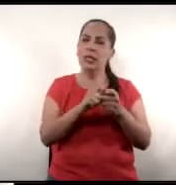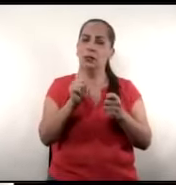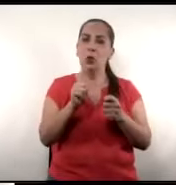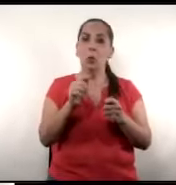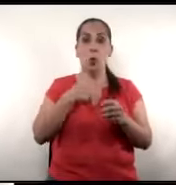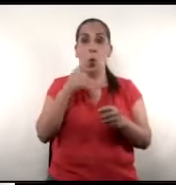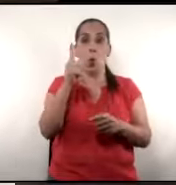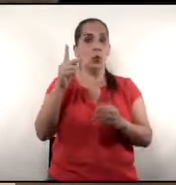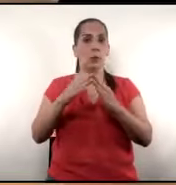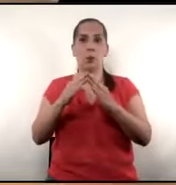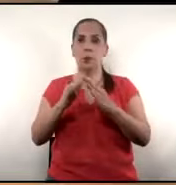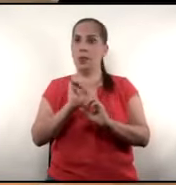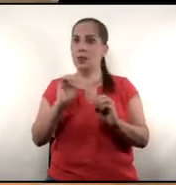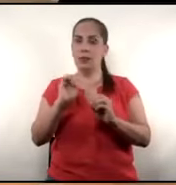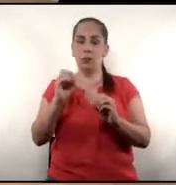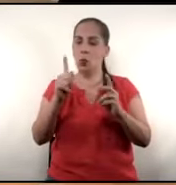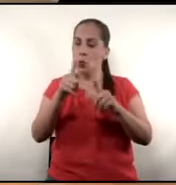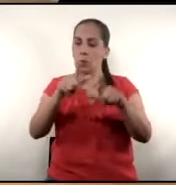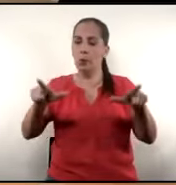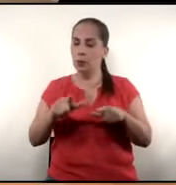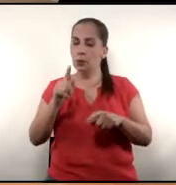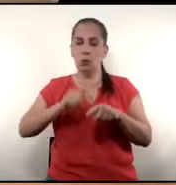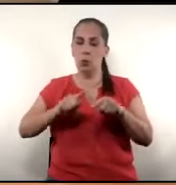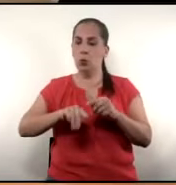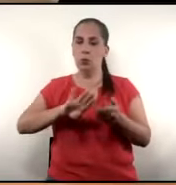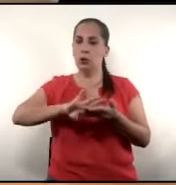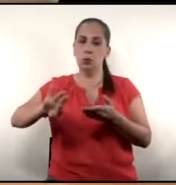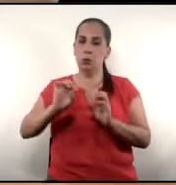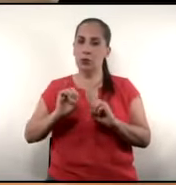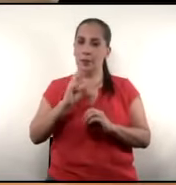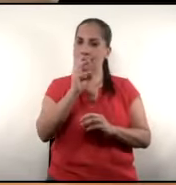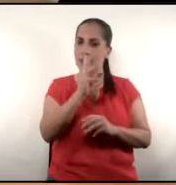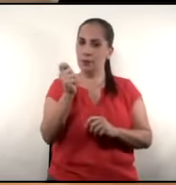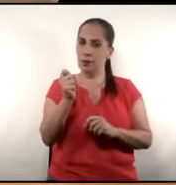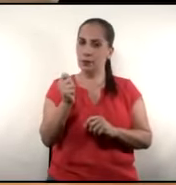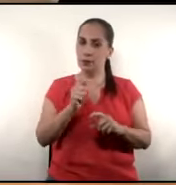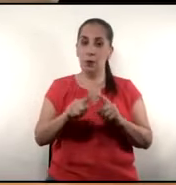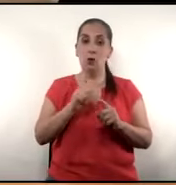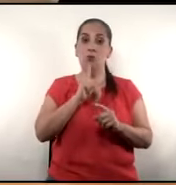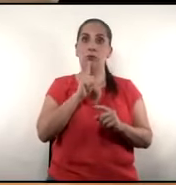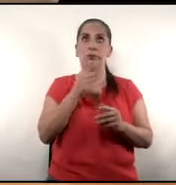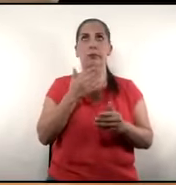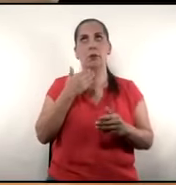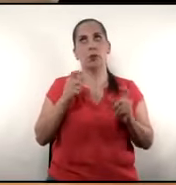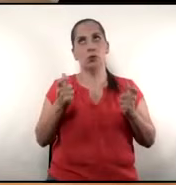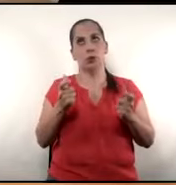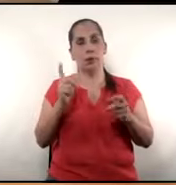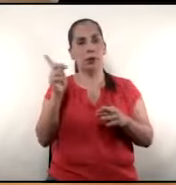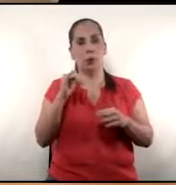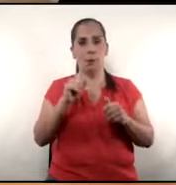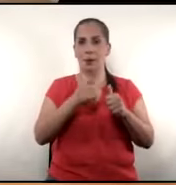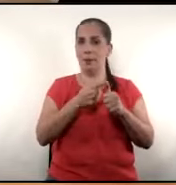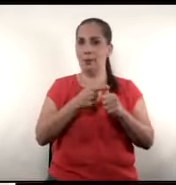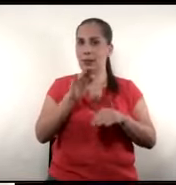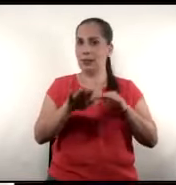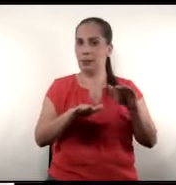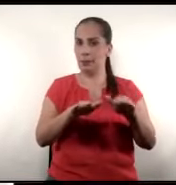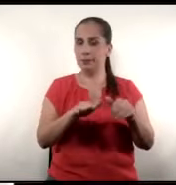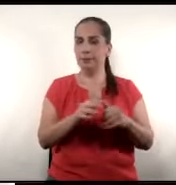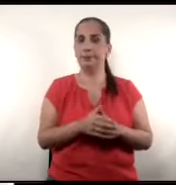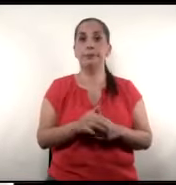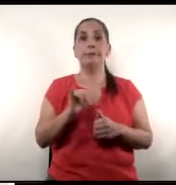logramos expropiar en el periodo de los 6 meses, que dichosamente no era para la primera etapa. Entonces, por eso cuando